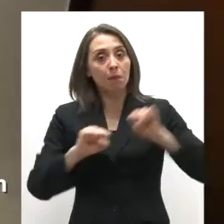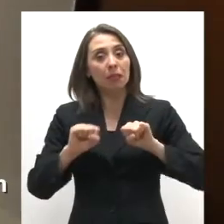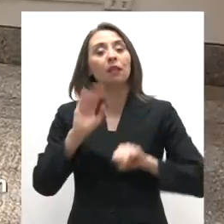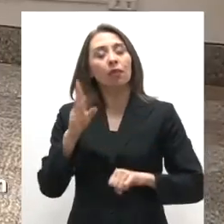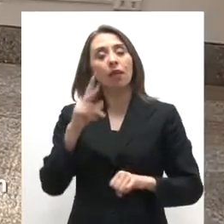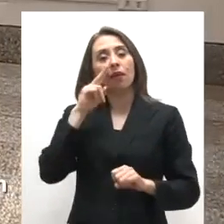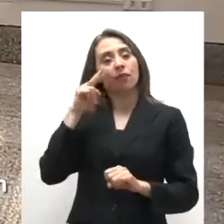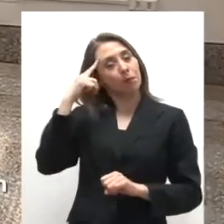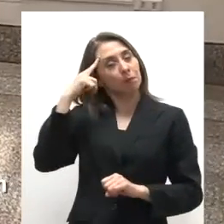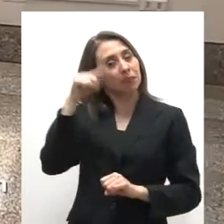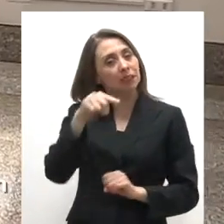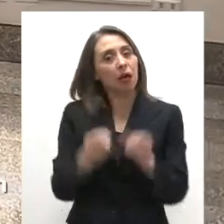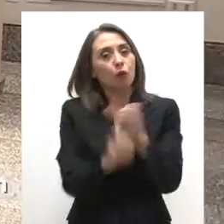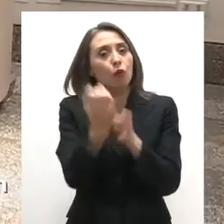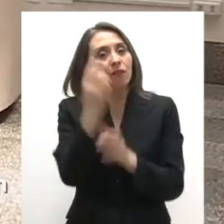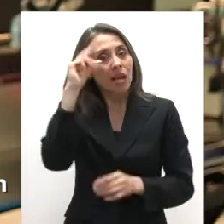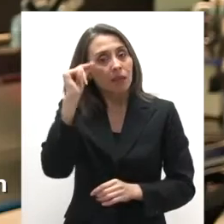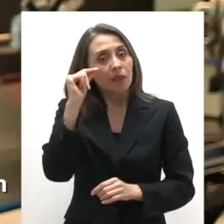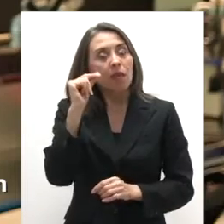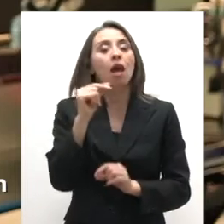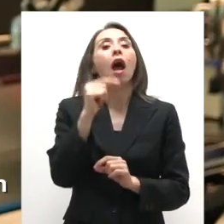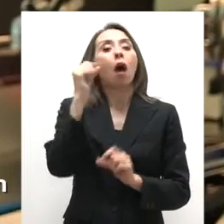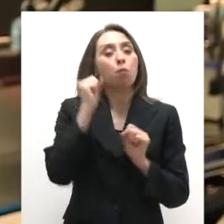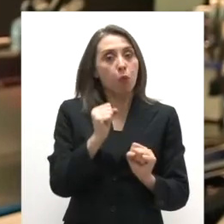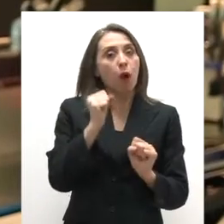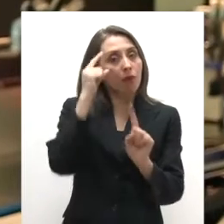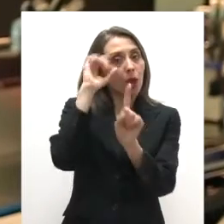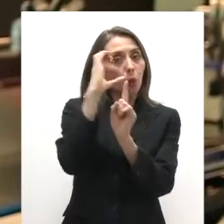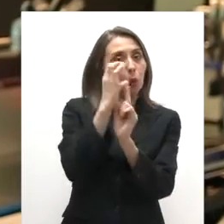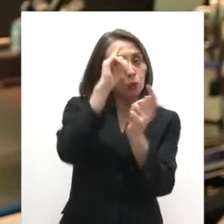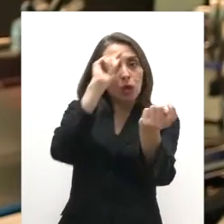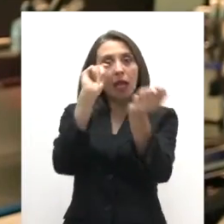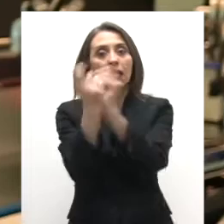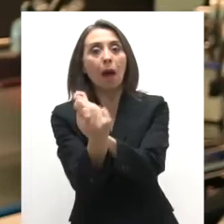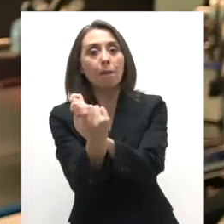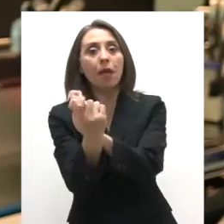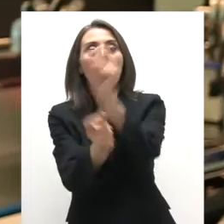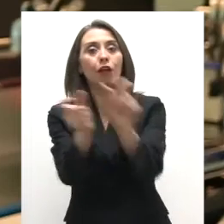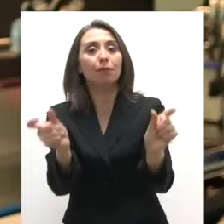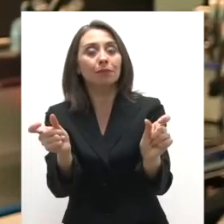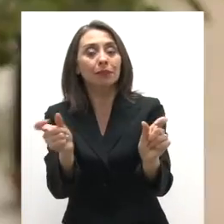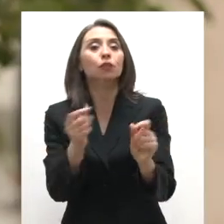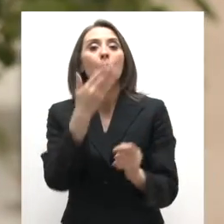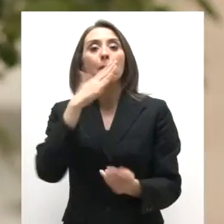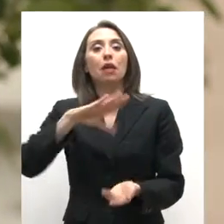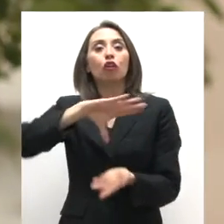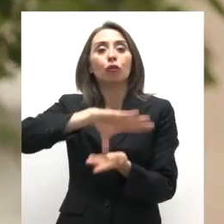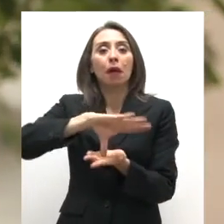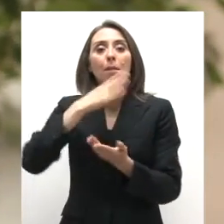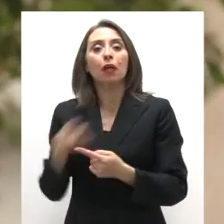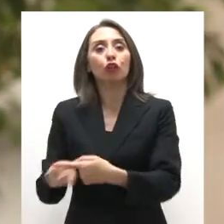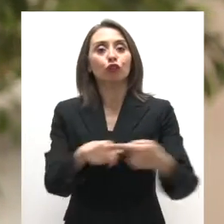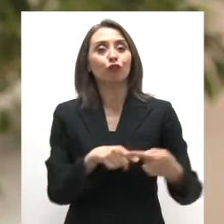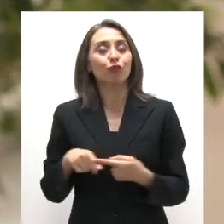de innovación en la cultura del cambio de la gente. Yo creo que de esa manera también construimos un mejor país, una mejor sociedad. Para mí